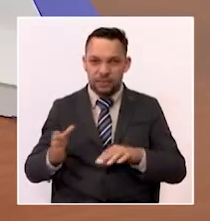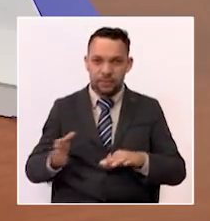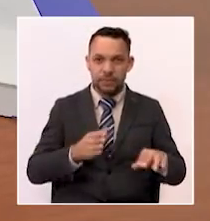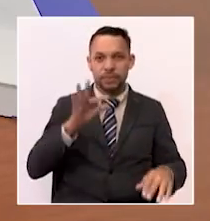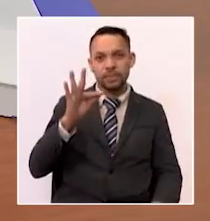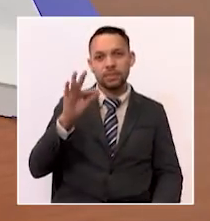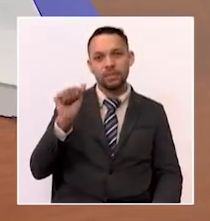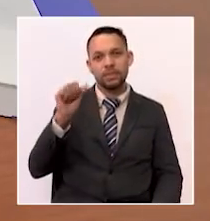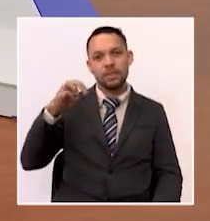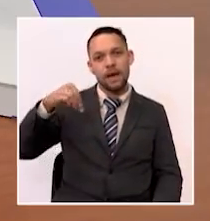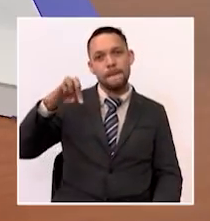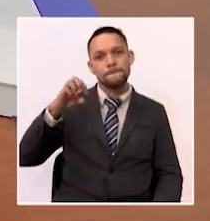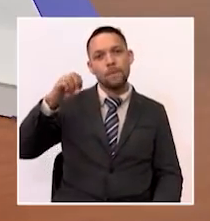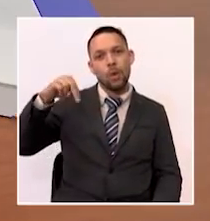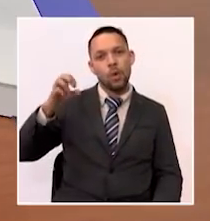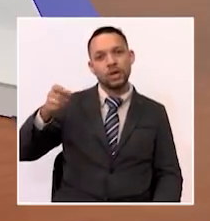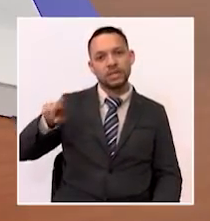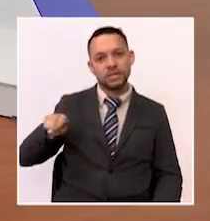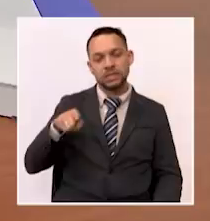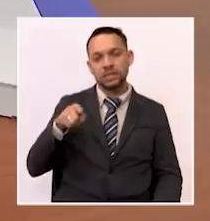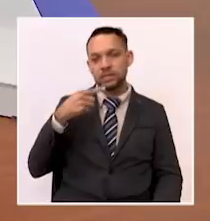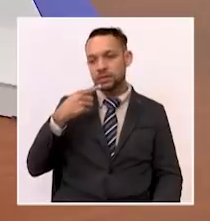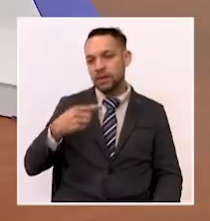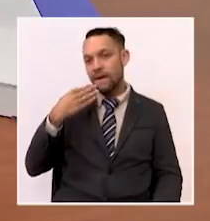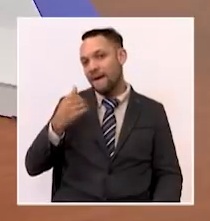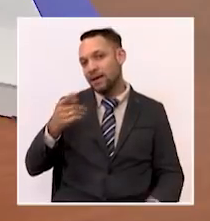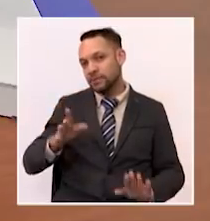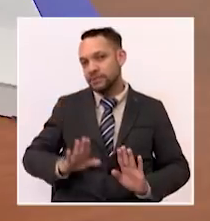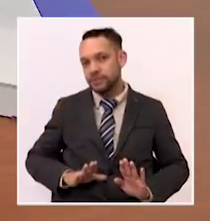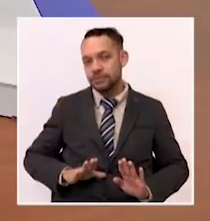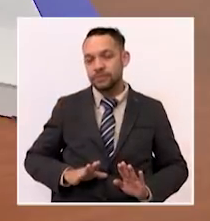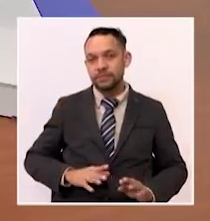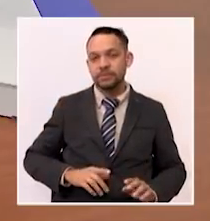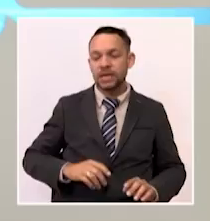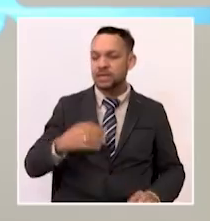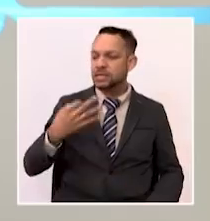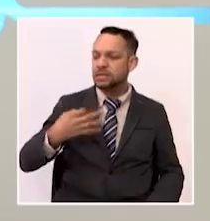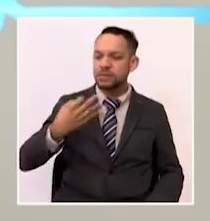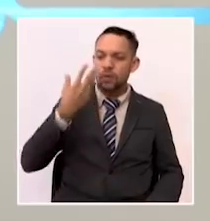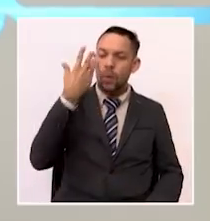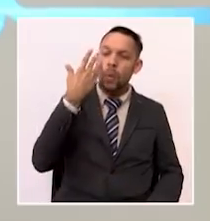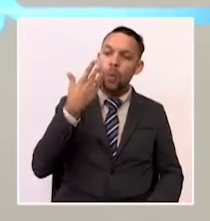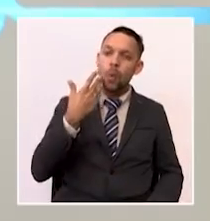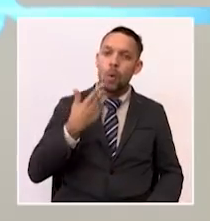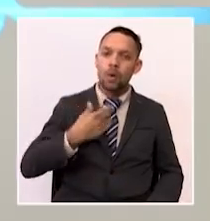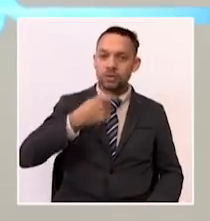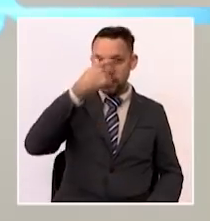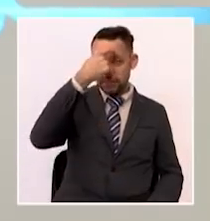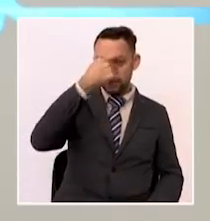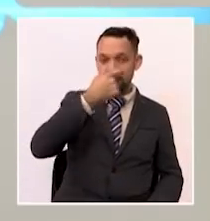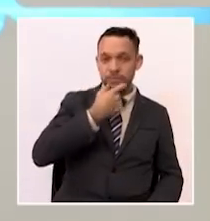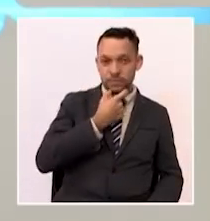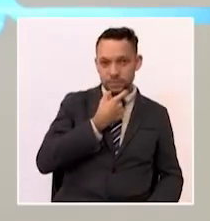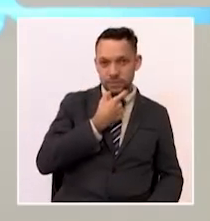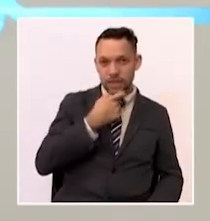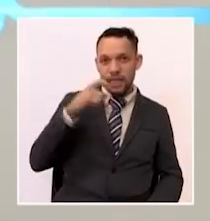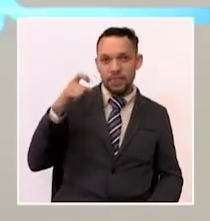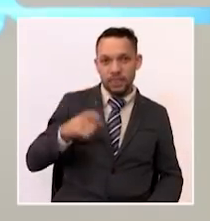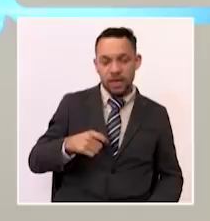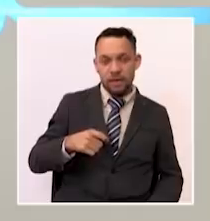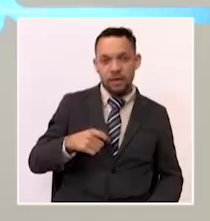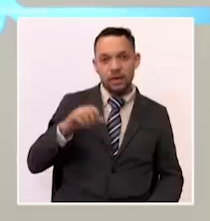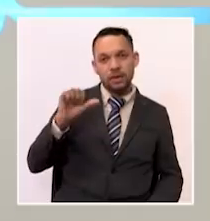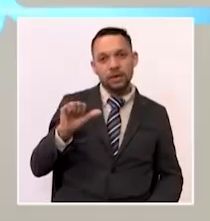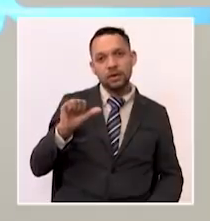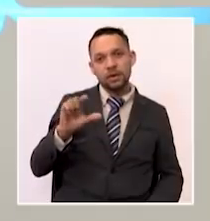como muy acorde el tema que proponen. Los protectores diarios idealmente deben usarse de algodón. Todo